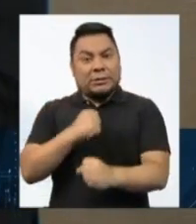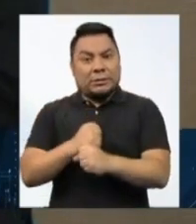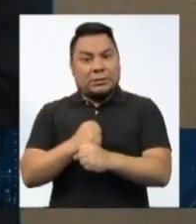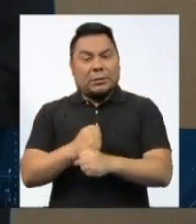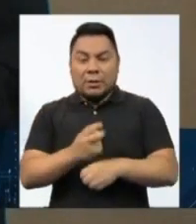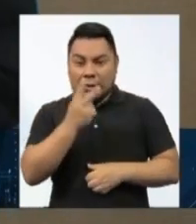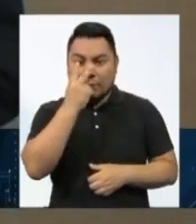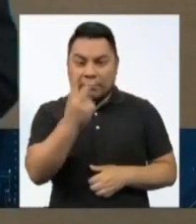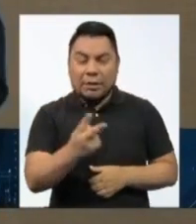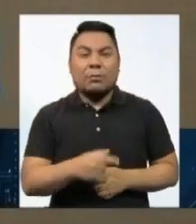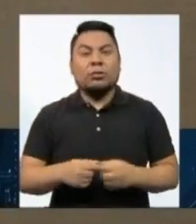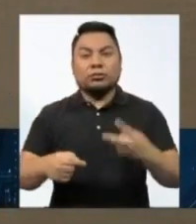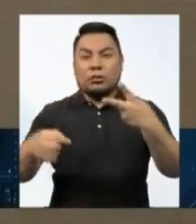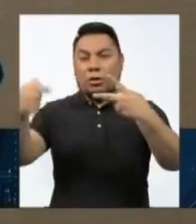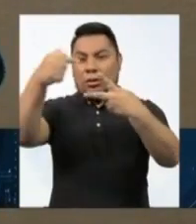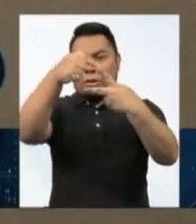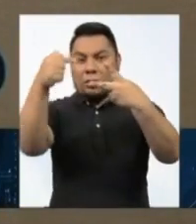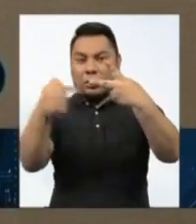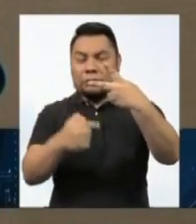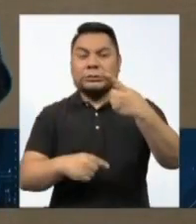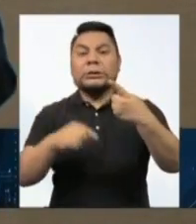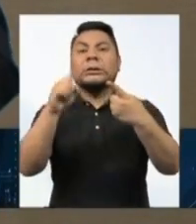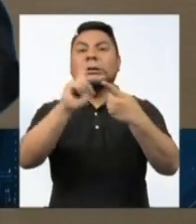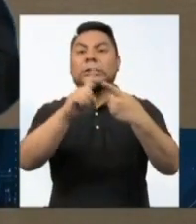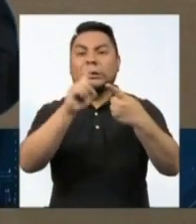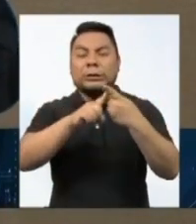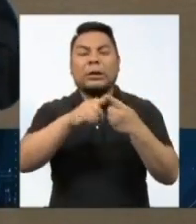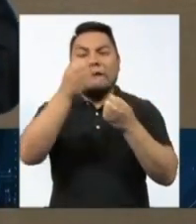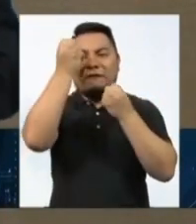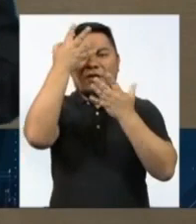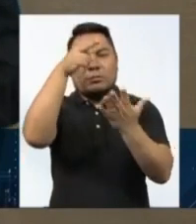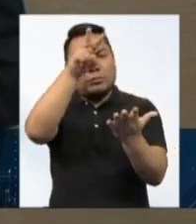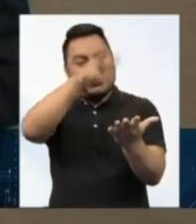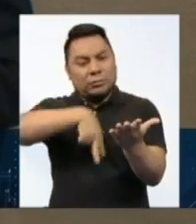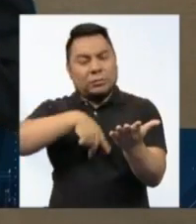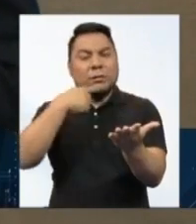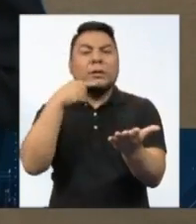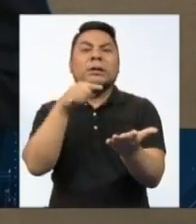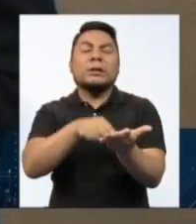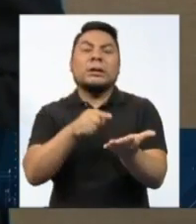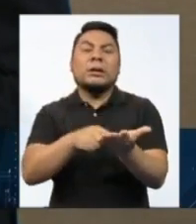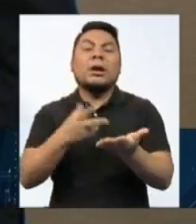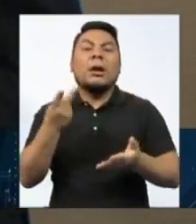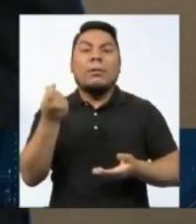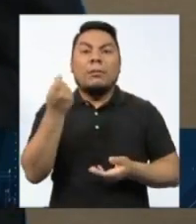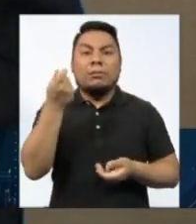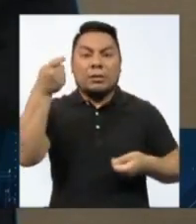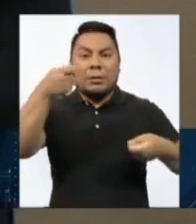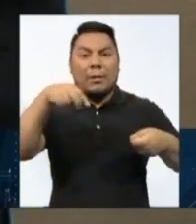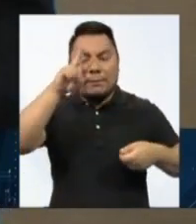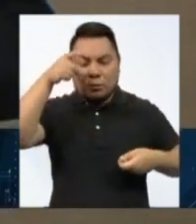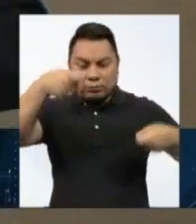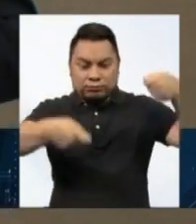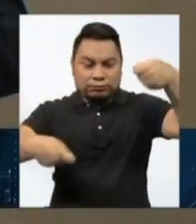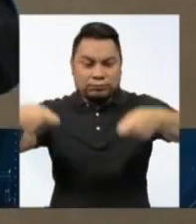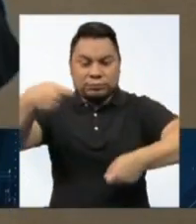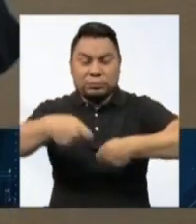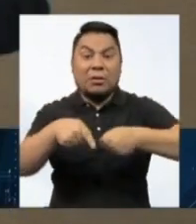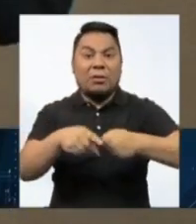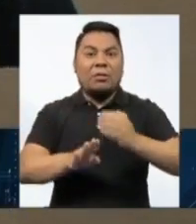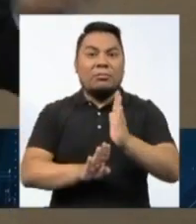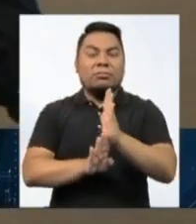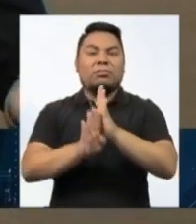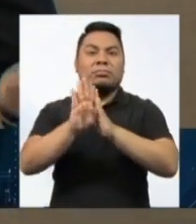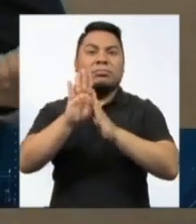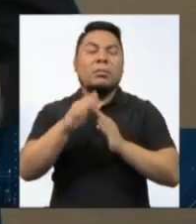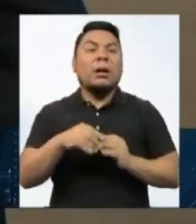vemos solamente dos indicadores, el indicador de la inversión pública, que ha crecido respecto